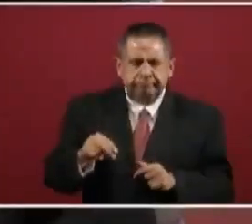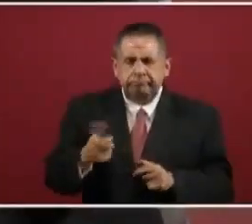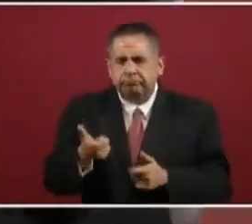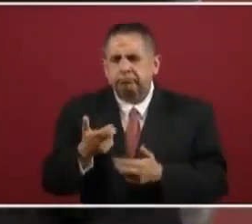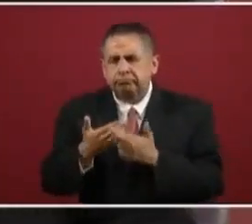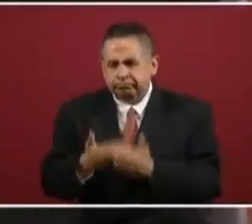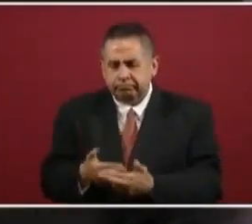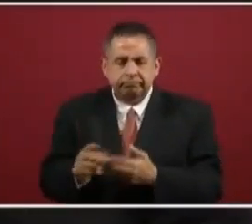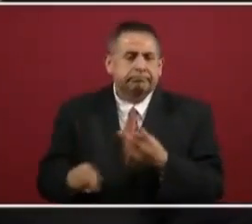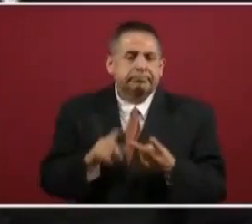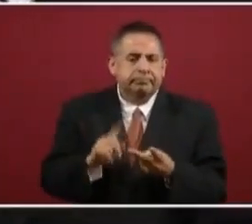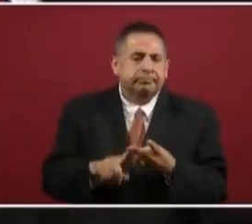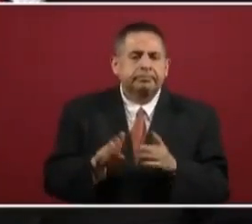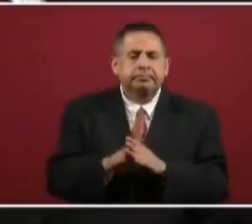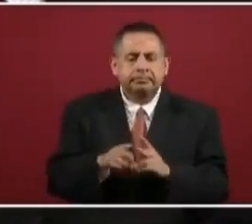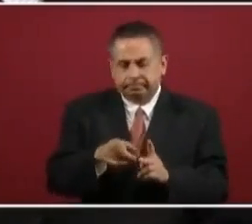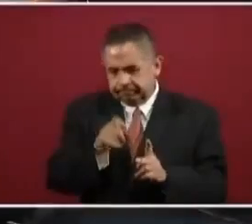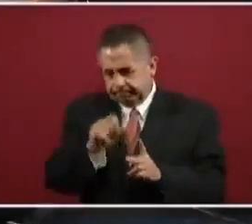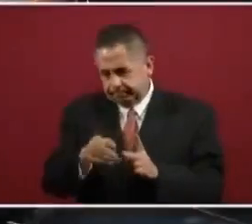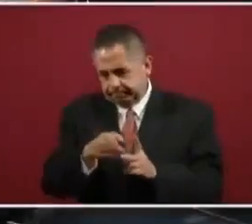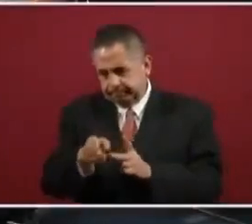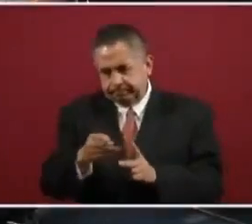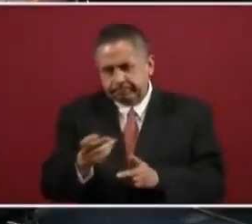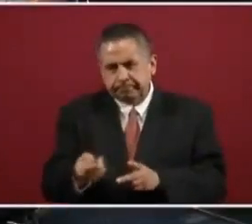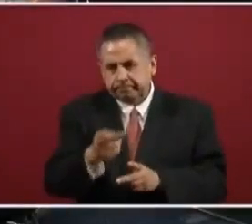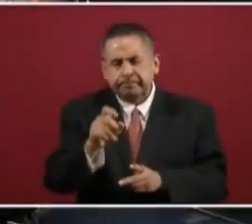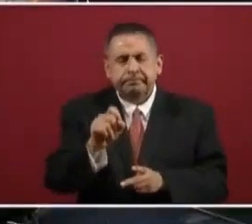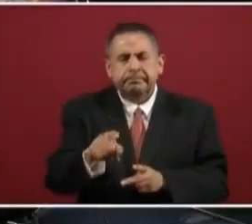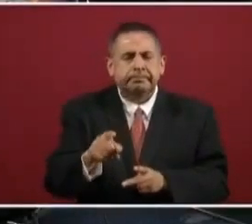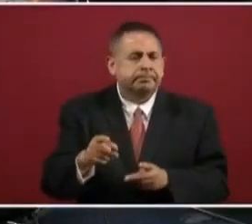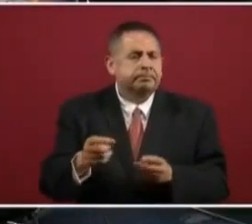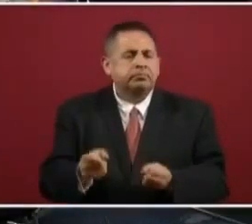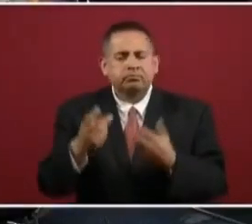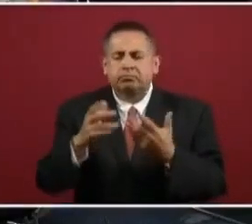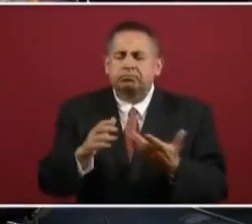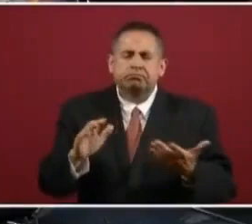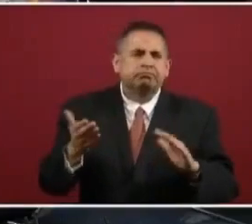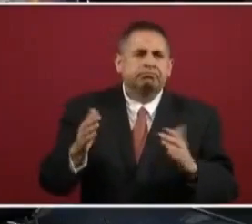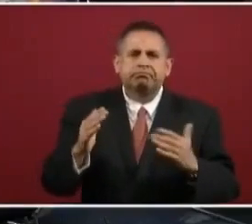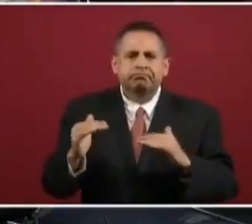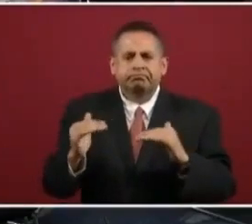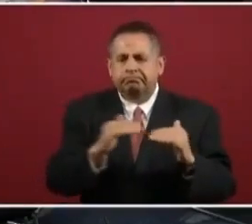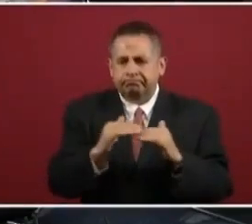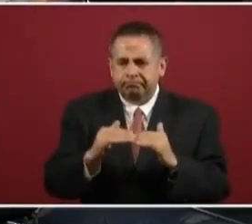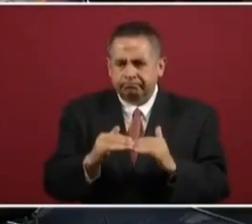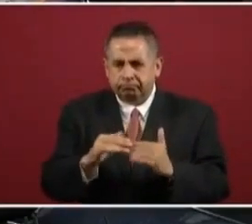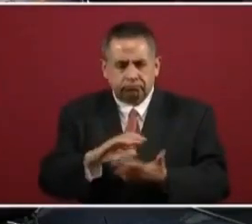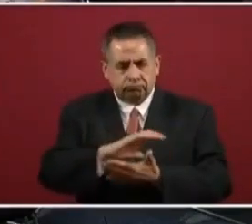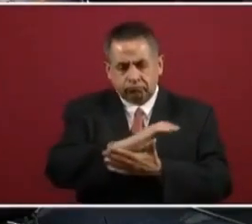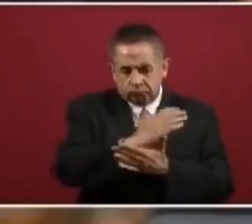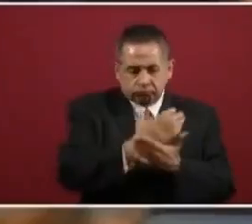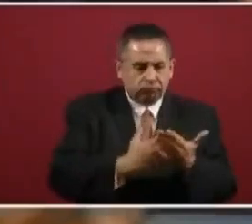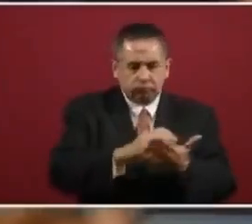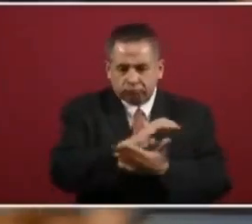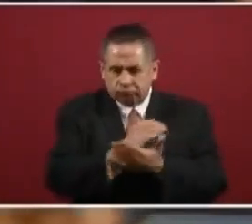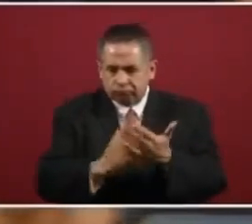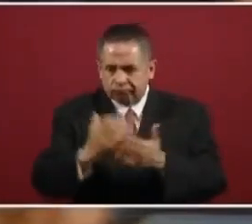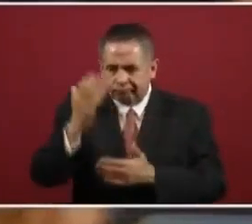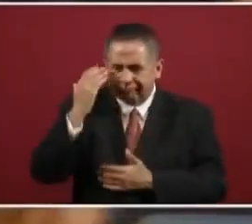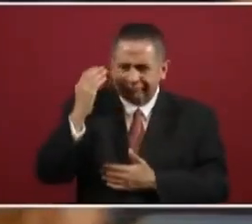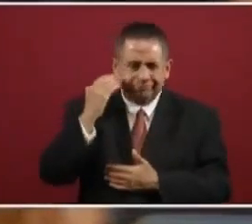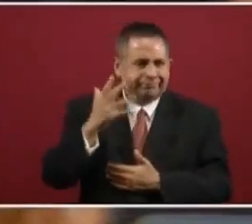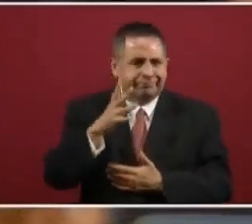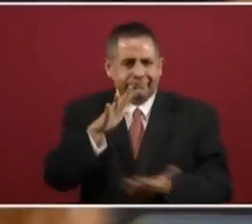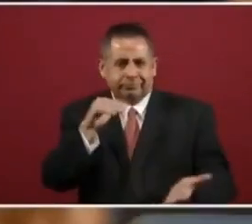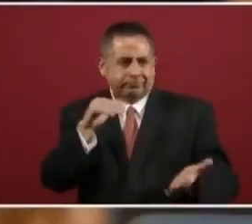y la misma vertiente económica preguntarle A cuánto equivalen esos contratos que se tenían de